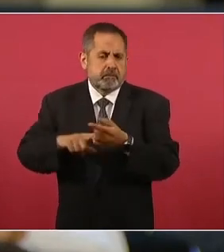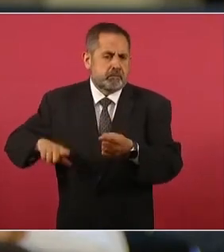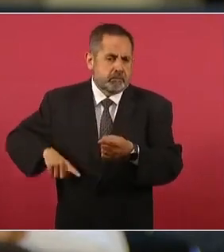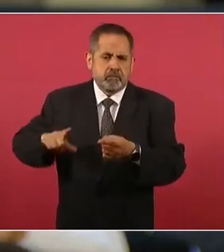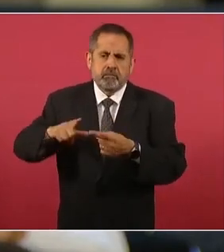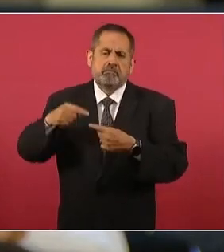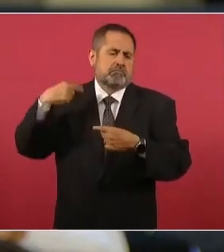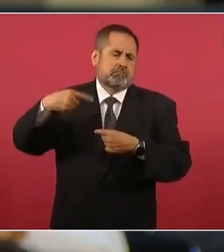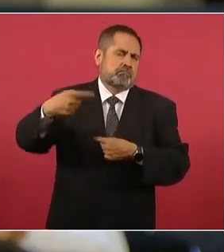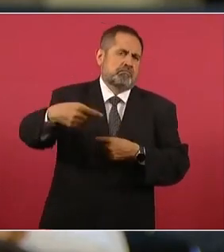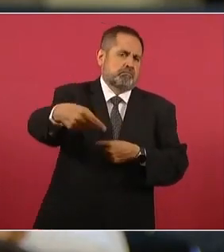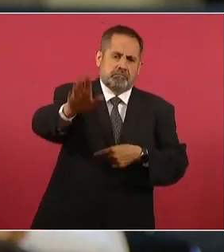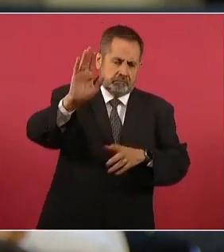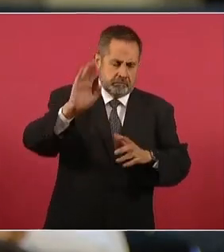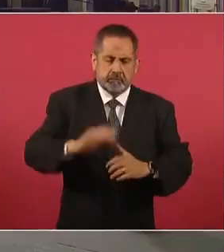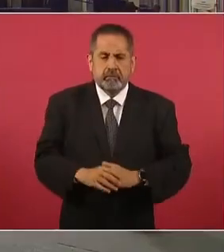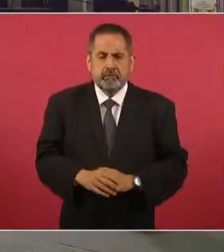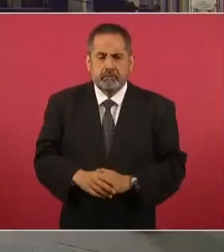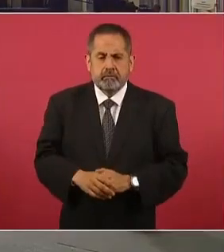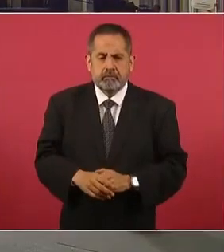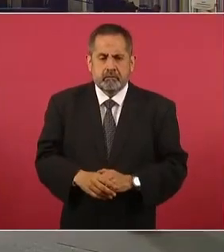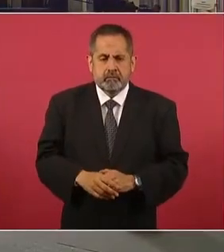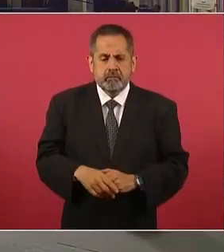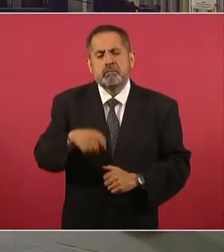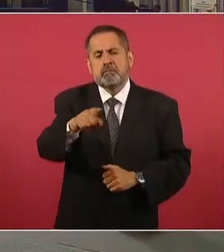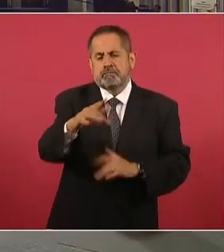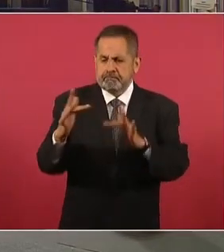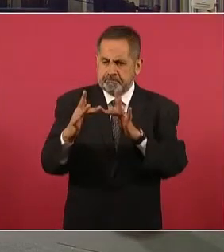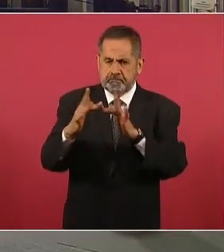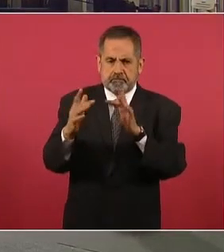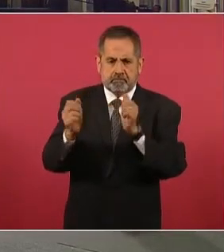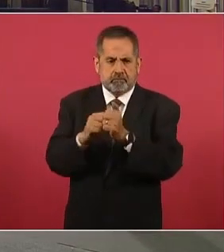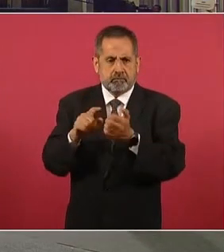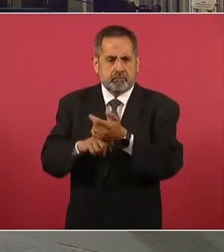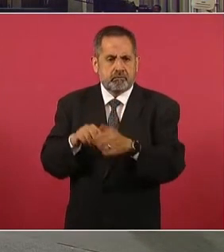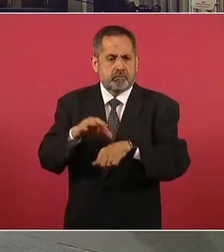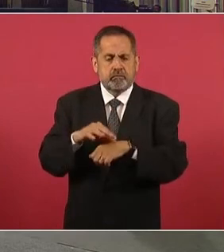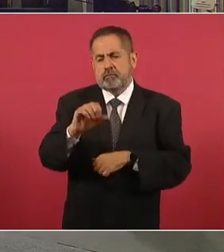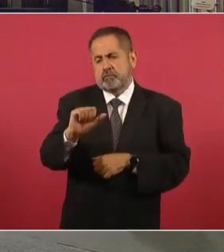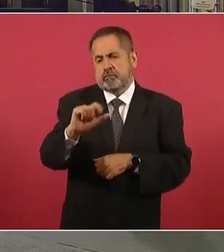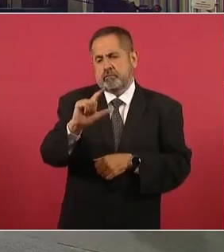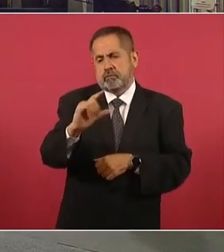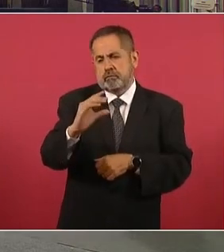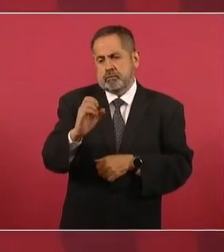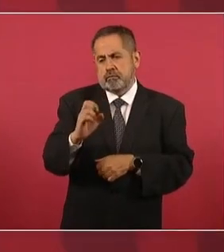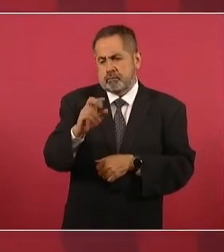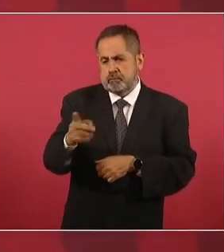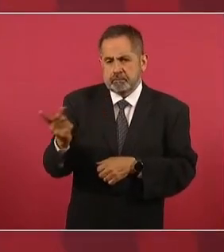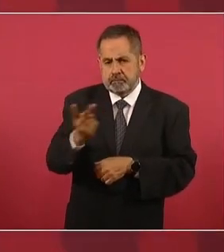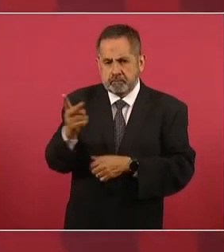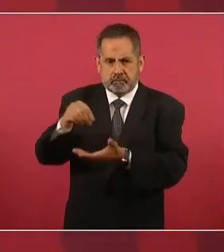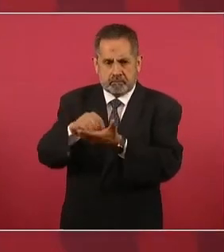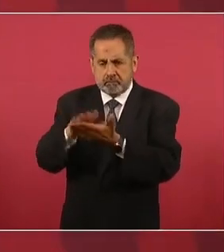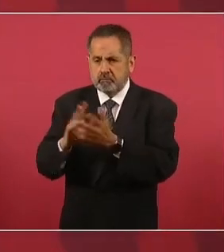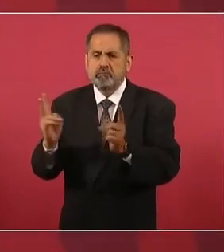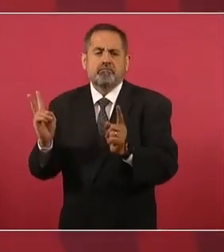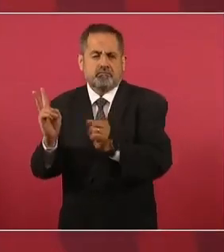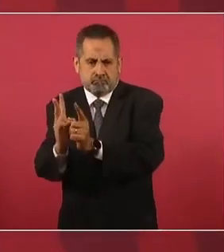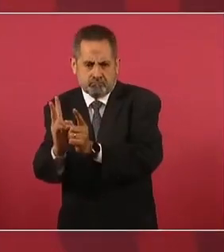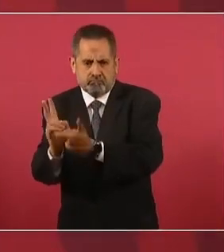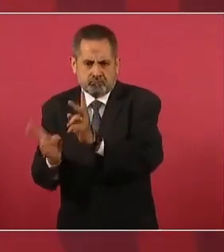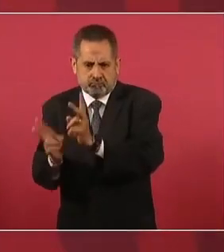los que vengan más adelante, presidente. Establecemos comunicación con el doctor Alcocer para que se dé la cita y